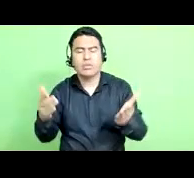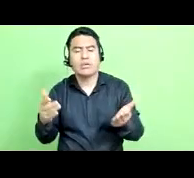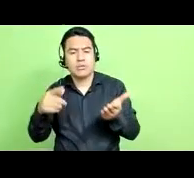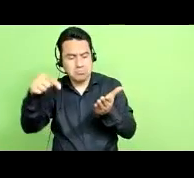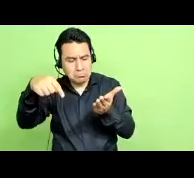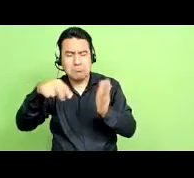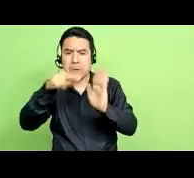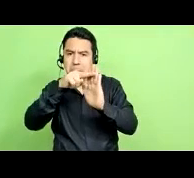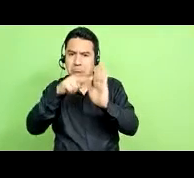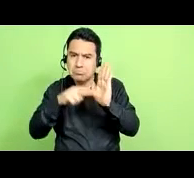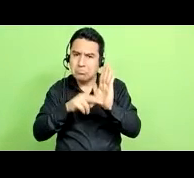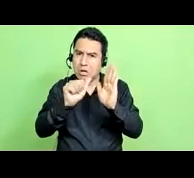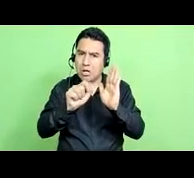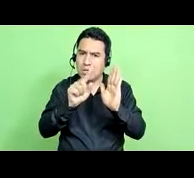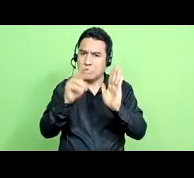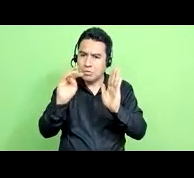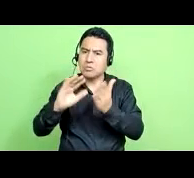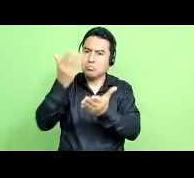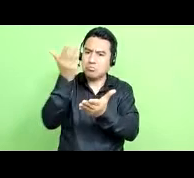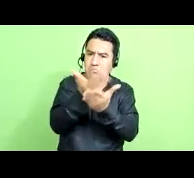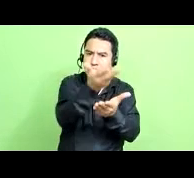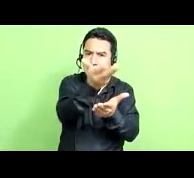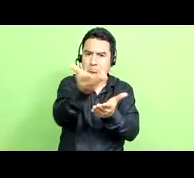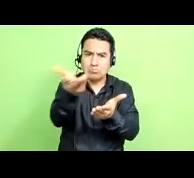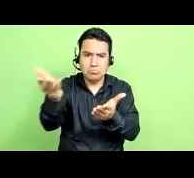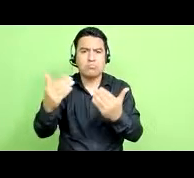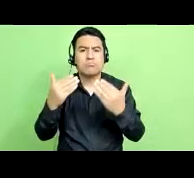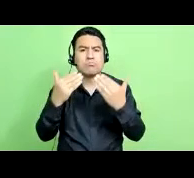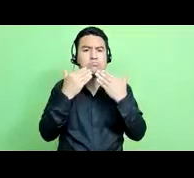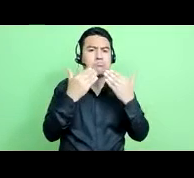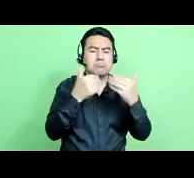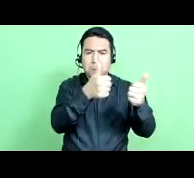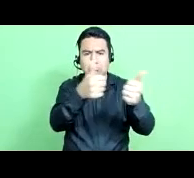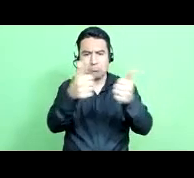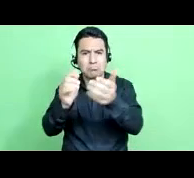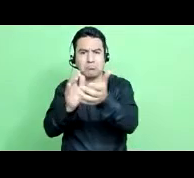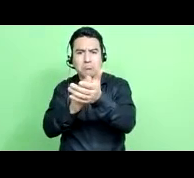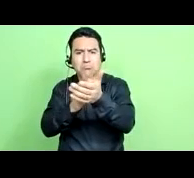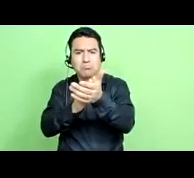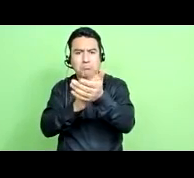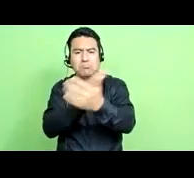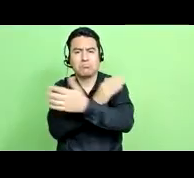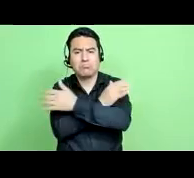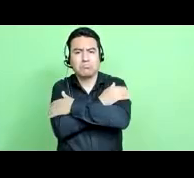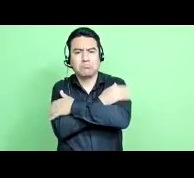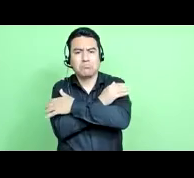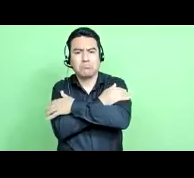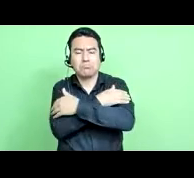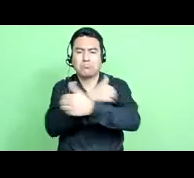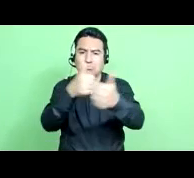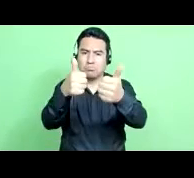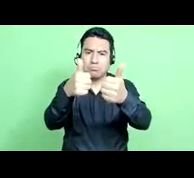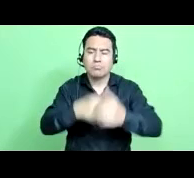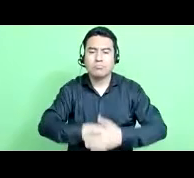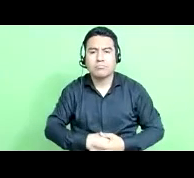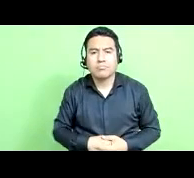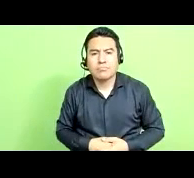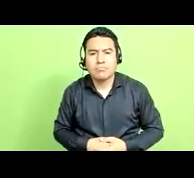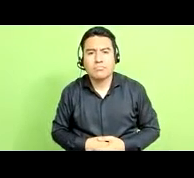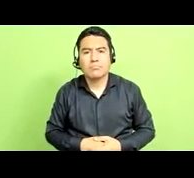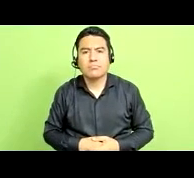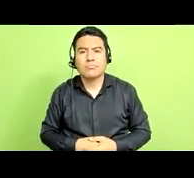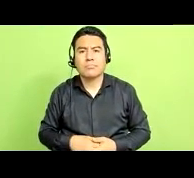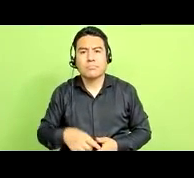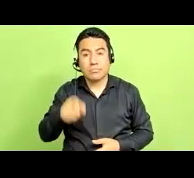propuestas que están haciendo especialmente para las normas de edificaciones en la 120 al expositor